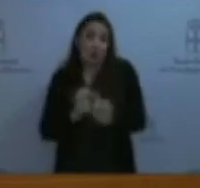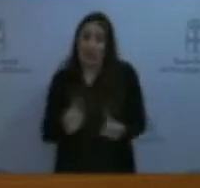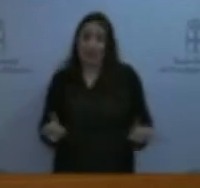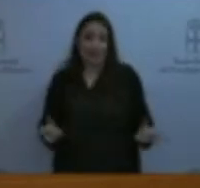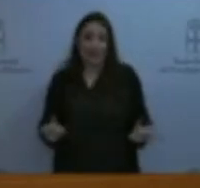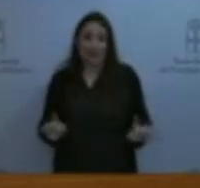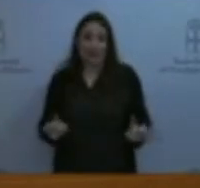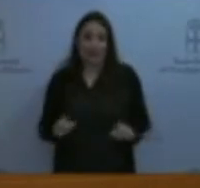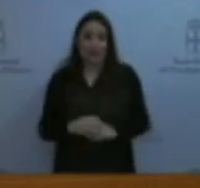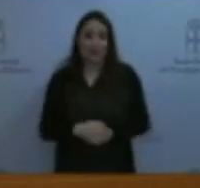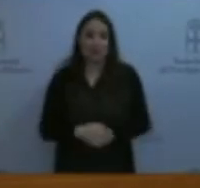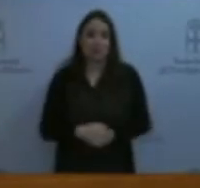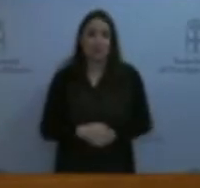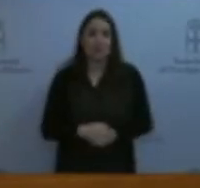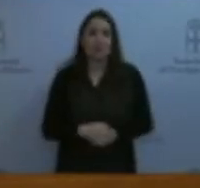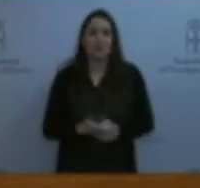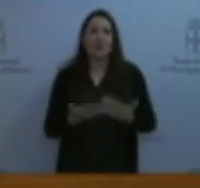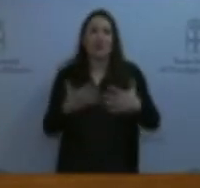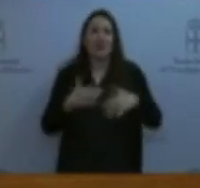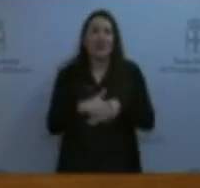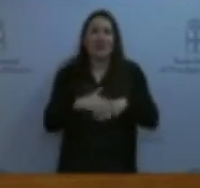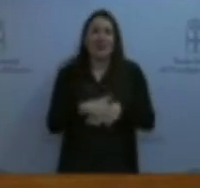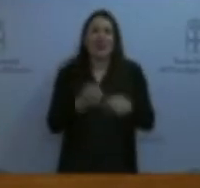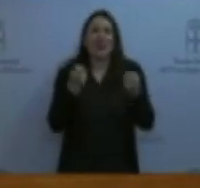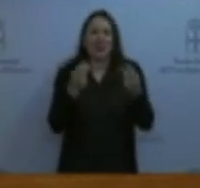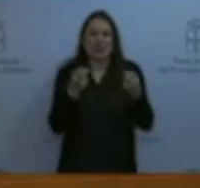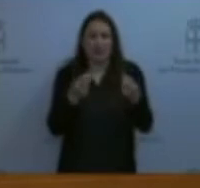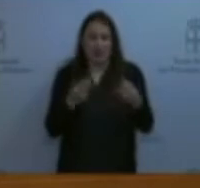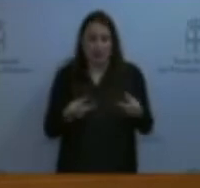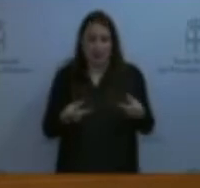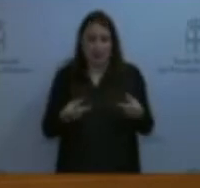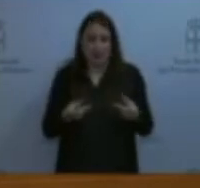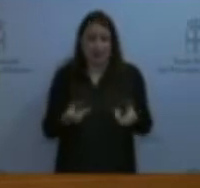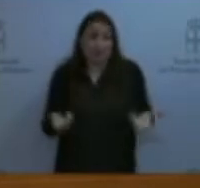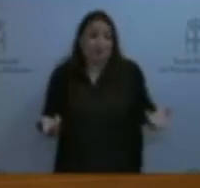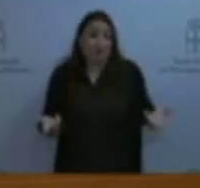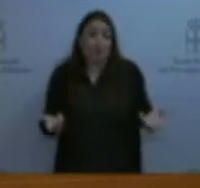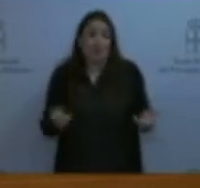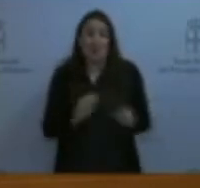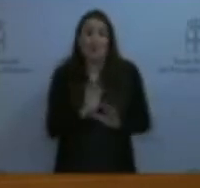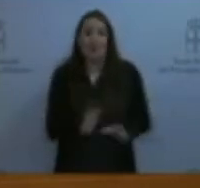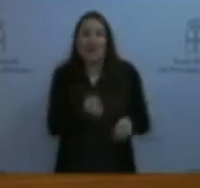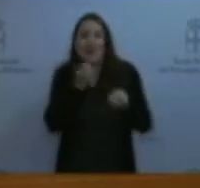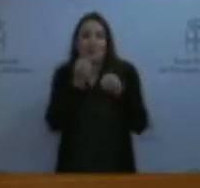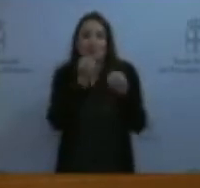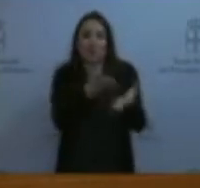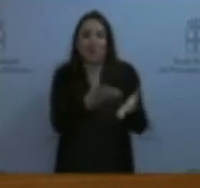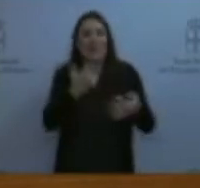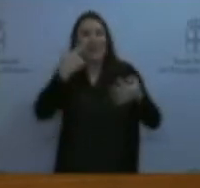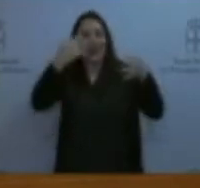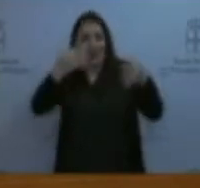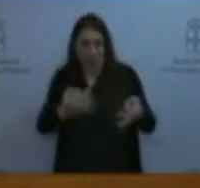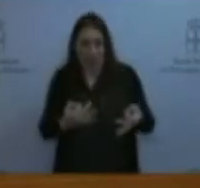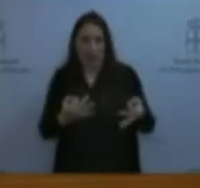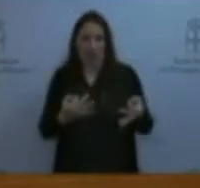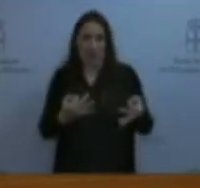¿Cuál es el sentido de la red? El sentido de la red no es más que aportar información veraz a la